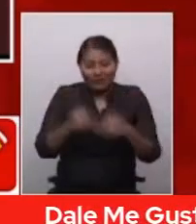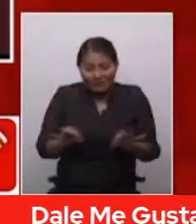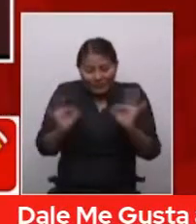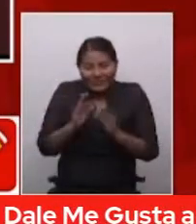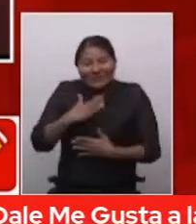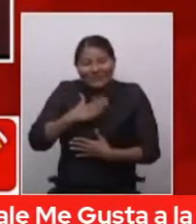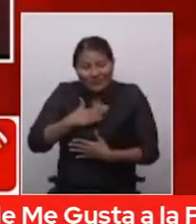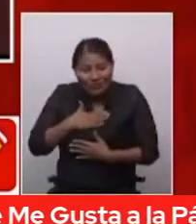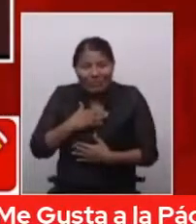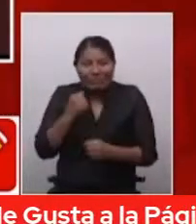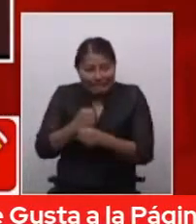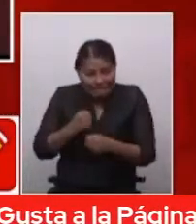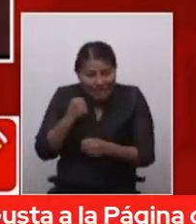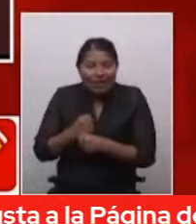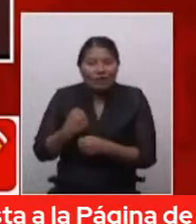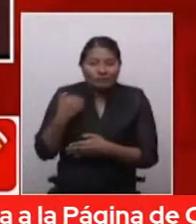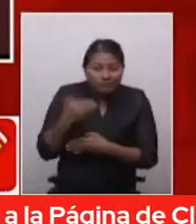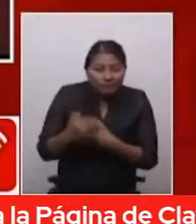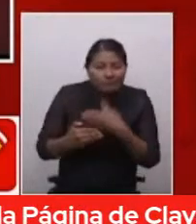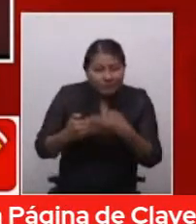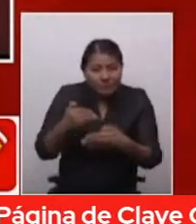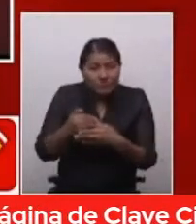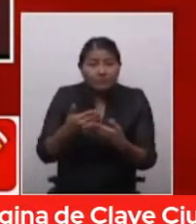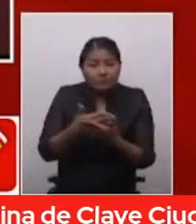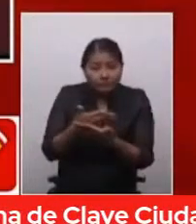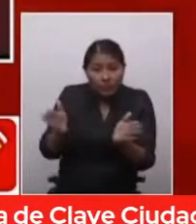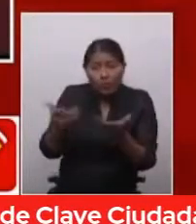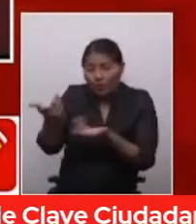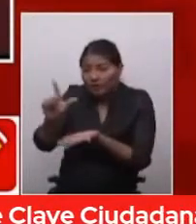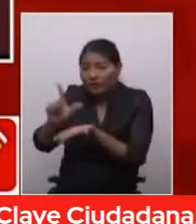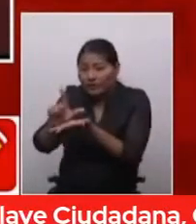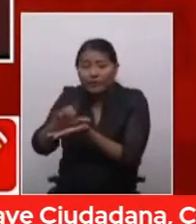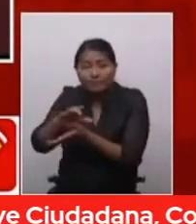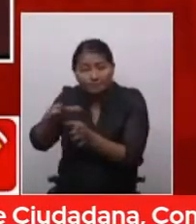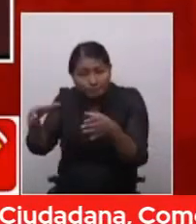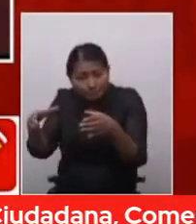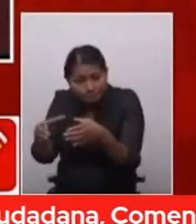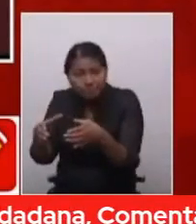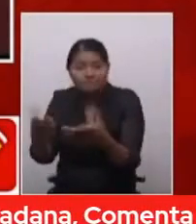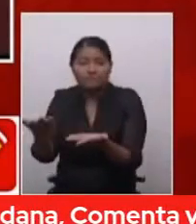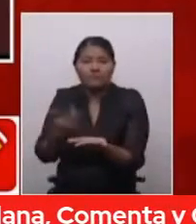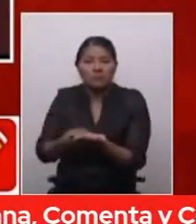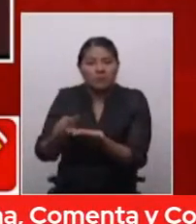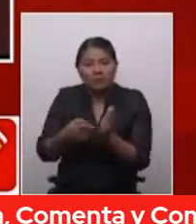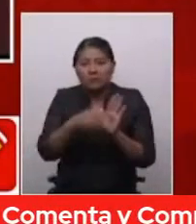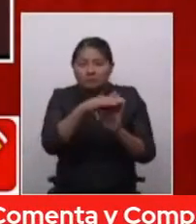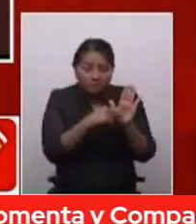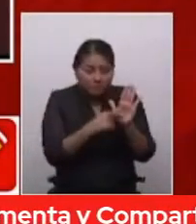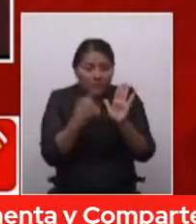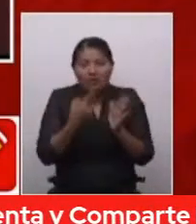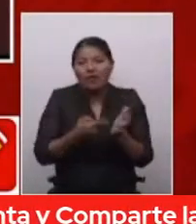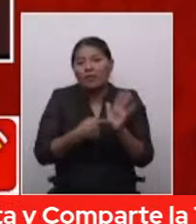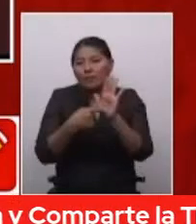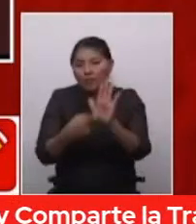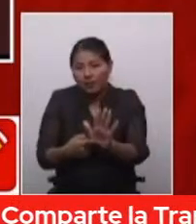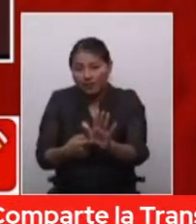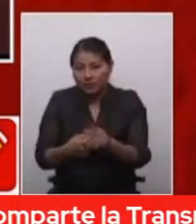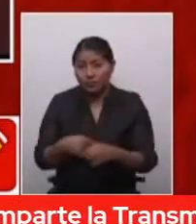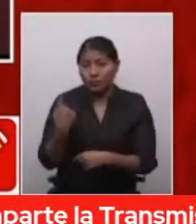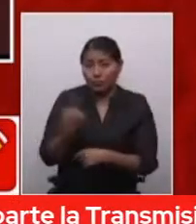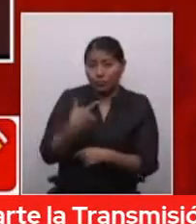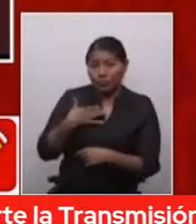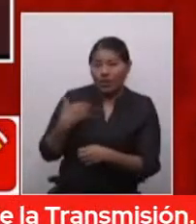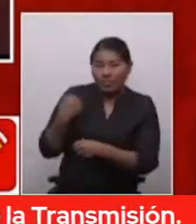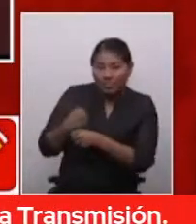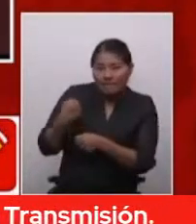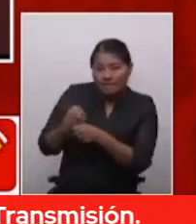creo que quiero compartir con Lima también un plan que nosotros tenemos para poder generar